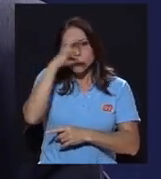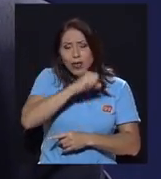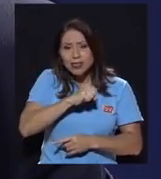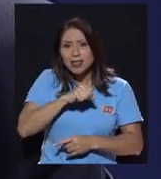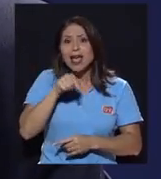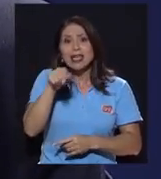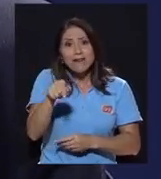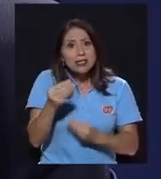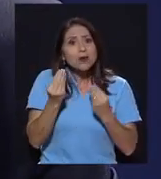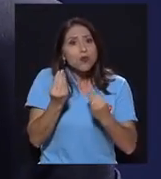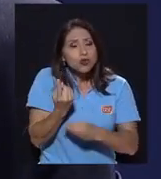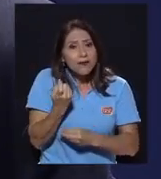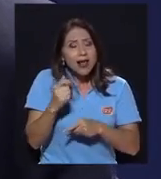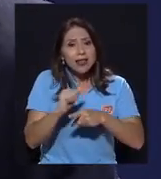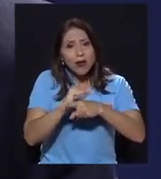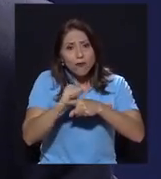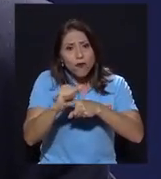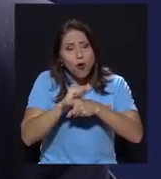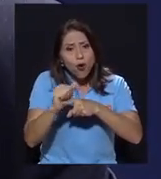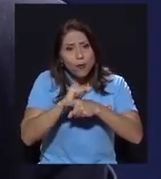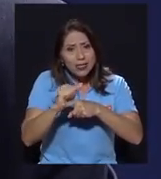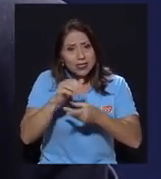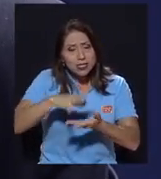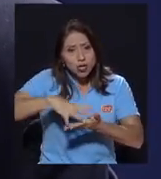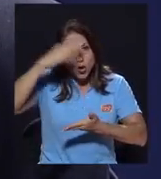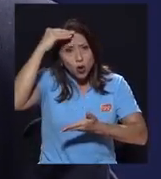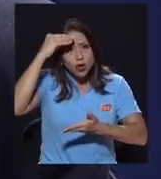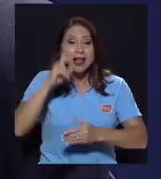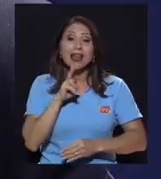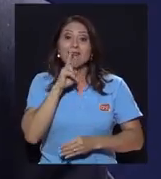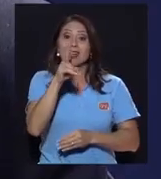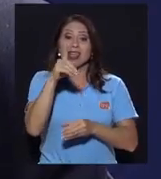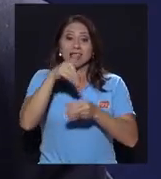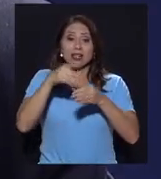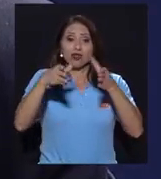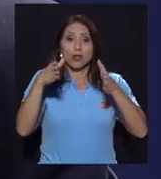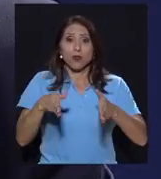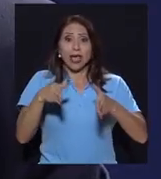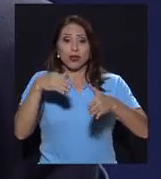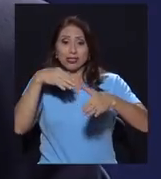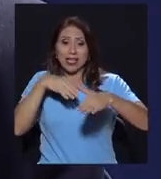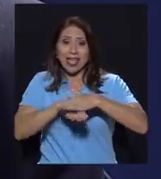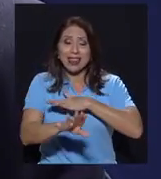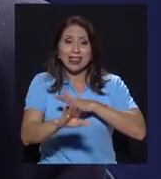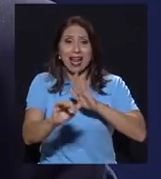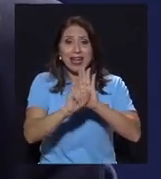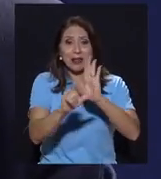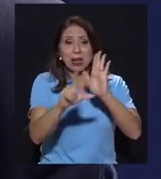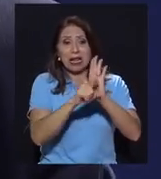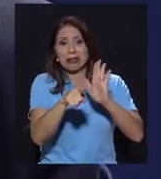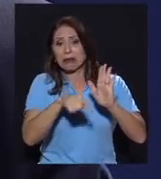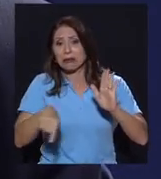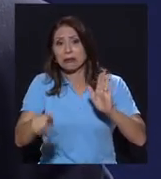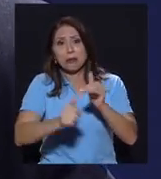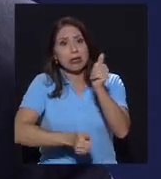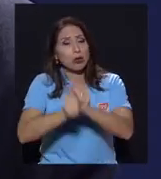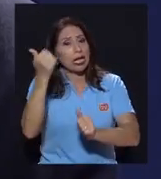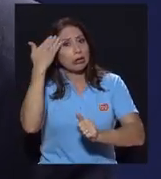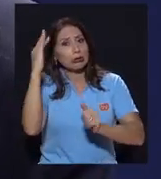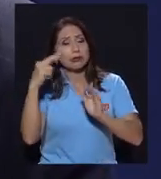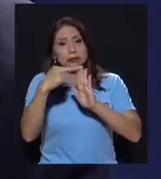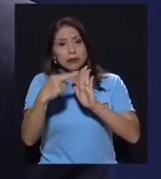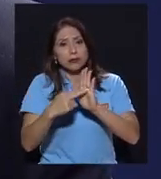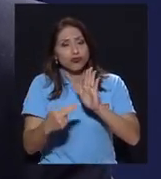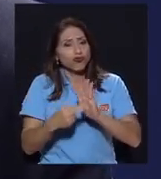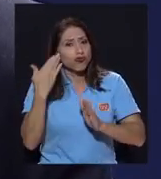falta formación la verdad es que los diputados entren a la asamblea legislativa la inmensa mayoría sin conocer el reglamento y conocer